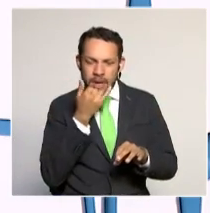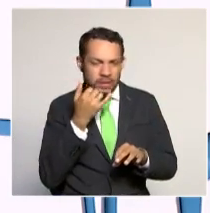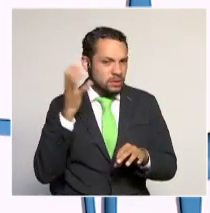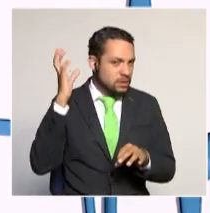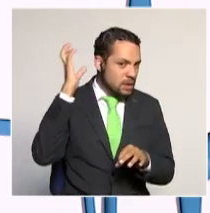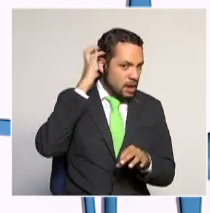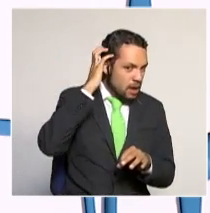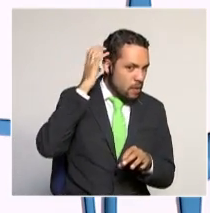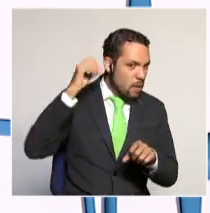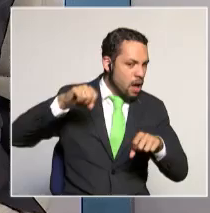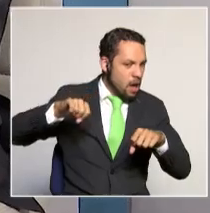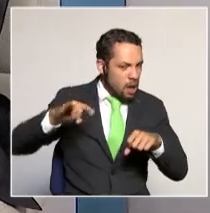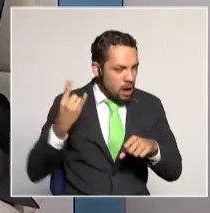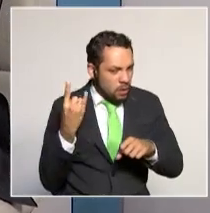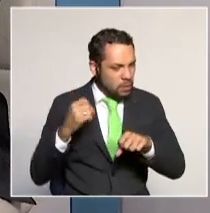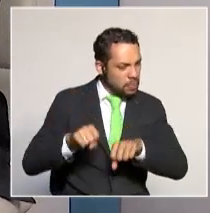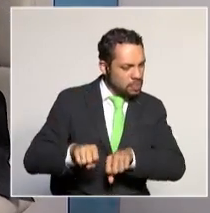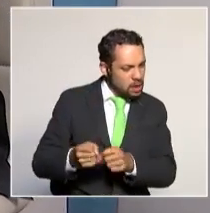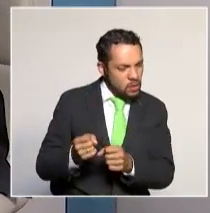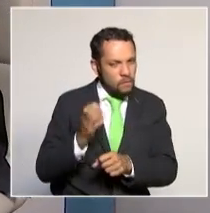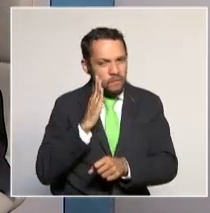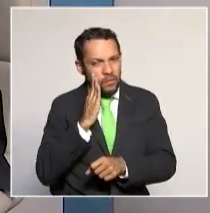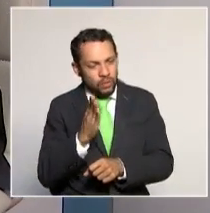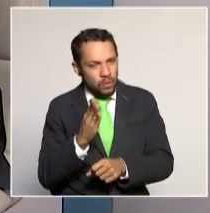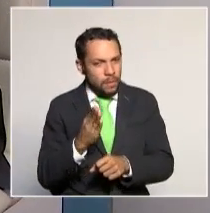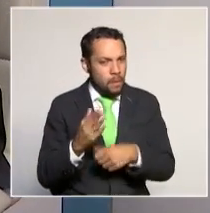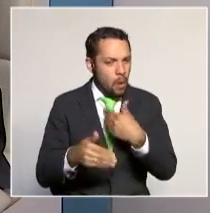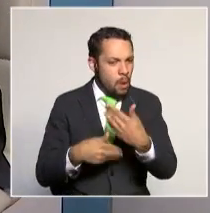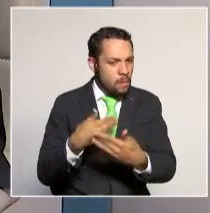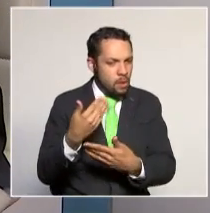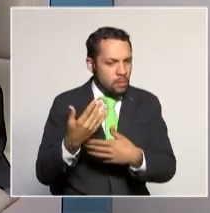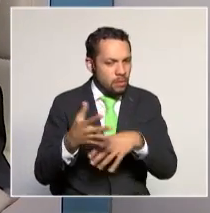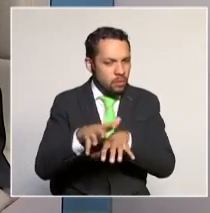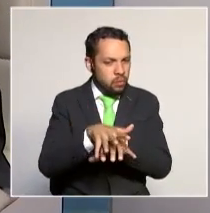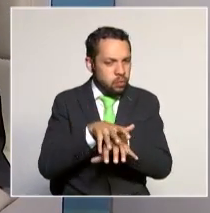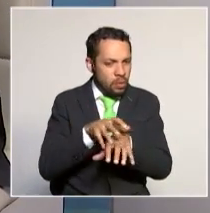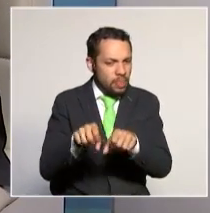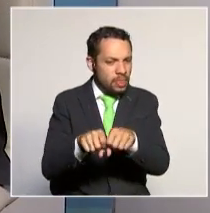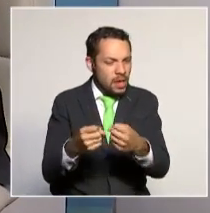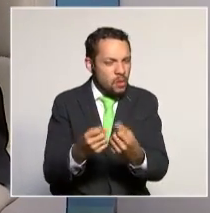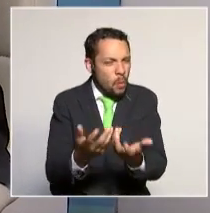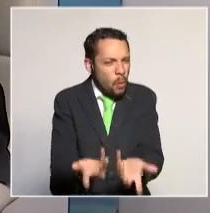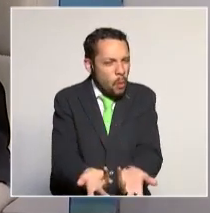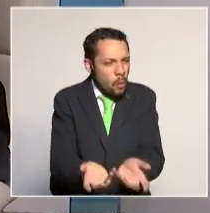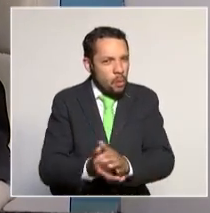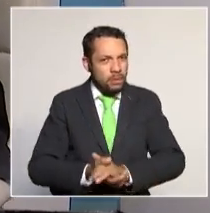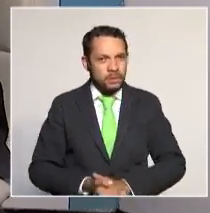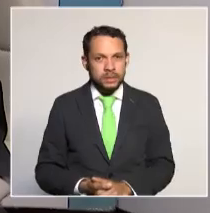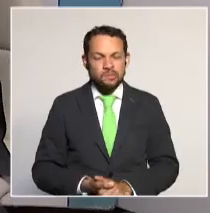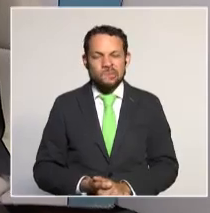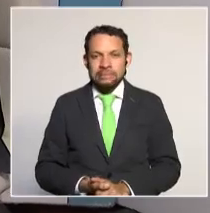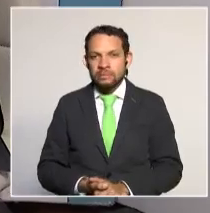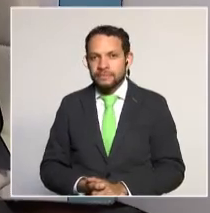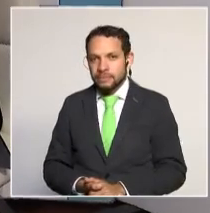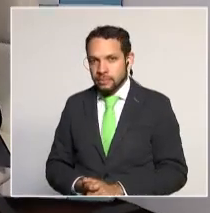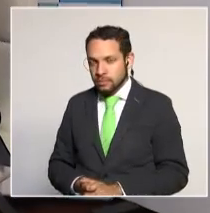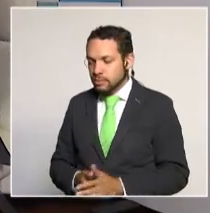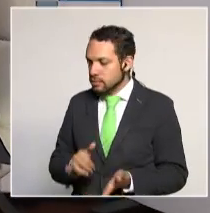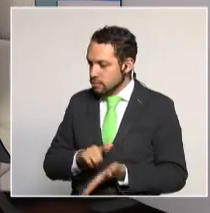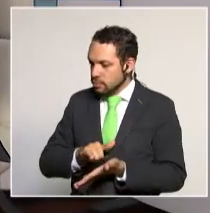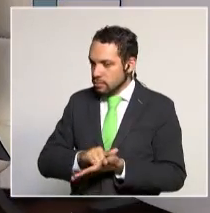si uno podría tener a futuro un proceso de Alzheimer. Eh,